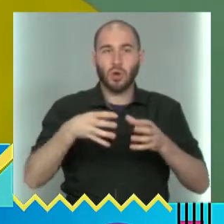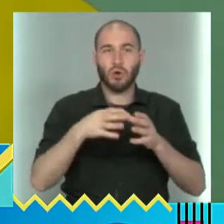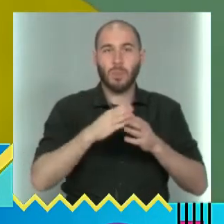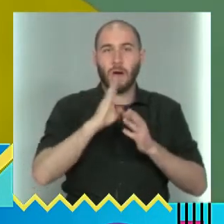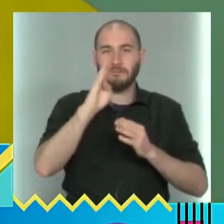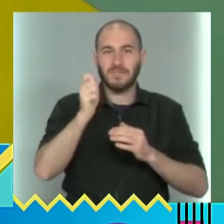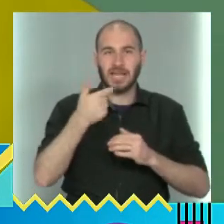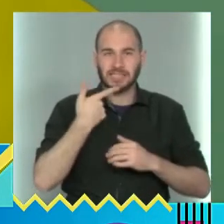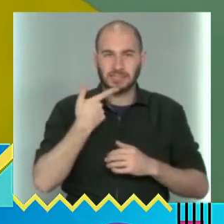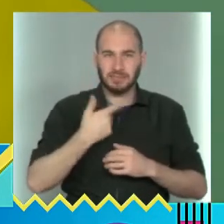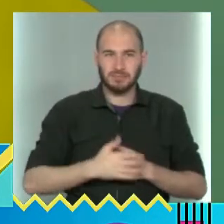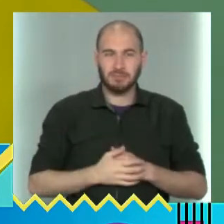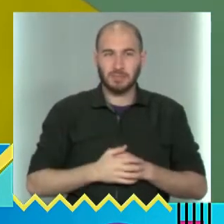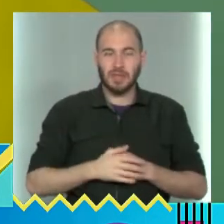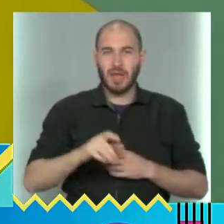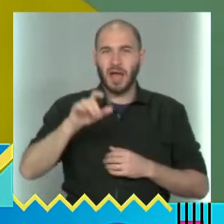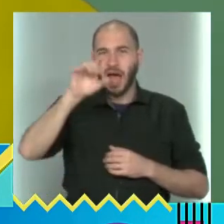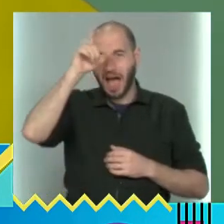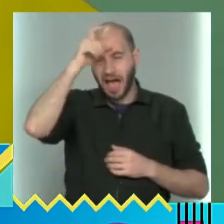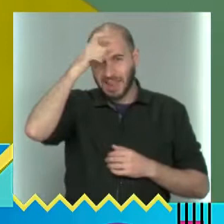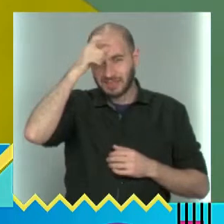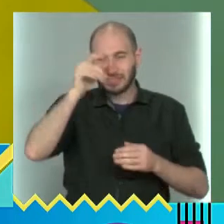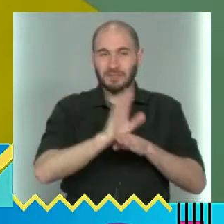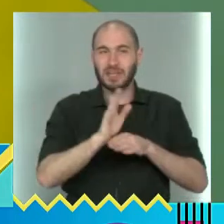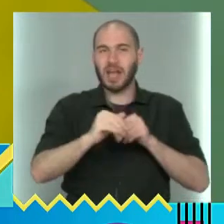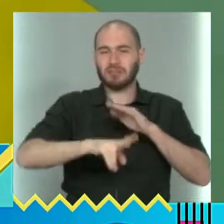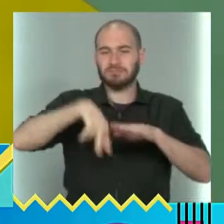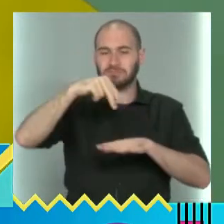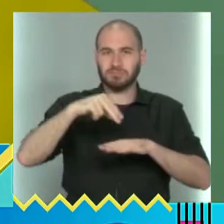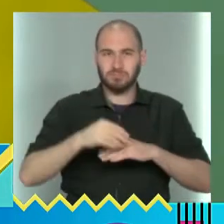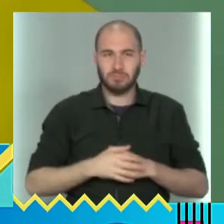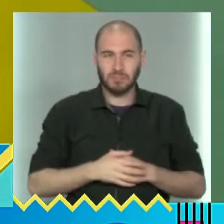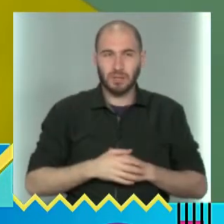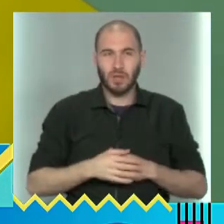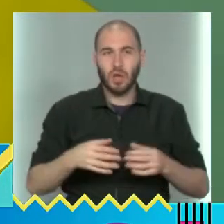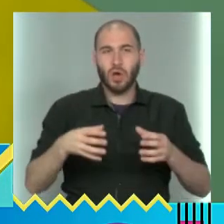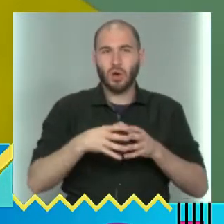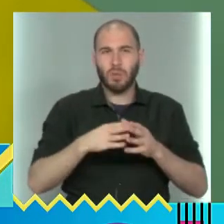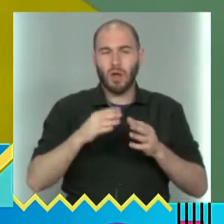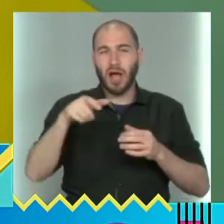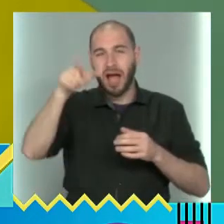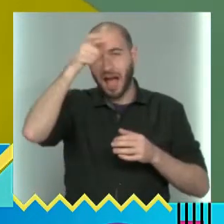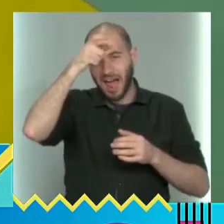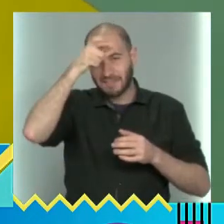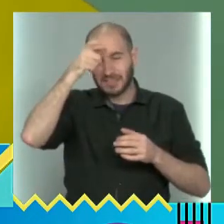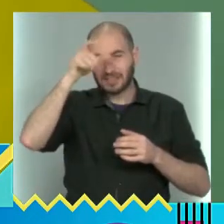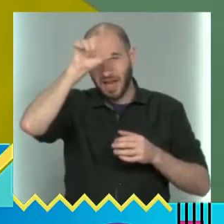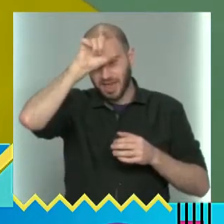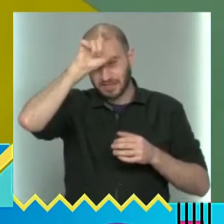Baas, que en árabe significa resurrección o renacimiento, este partido Baas árabe